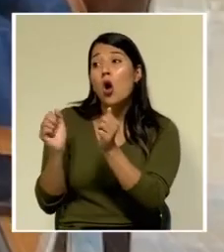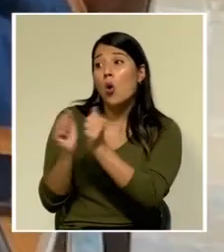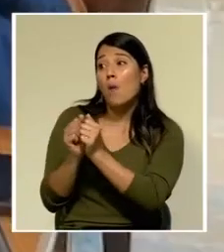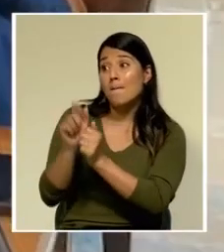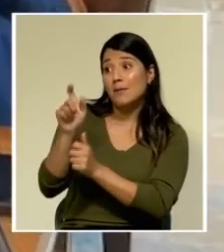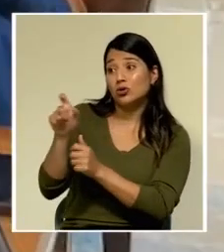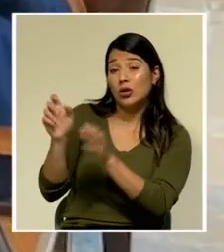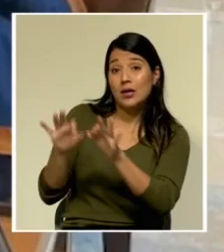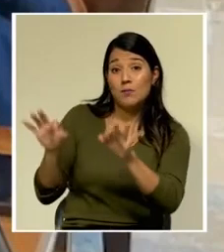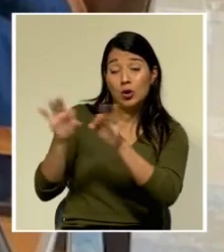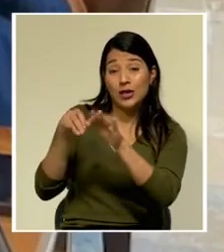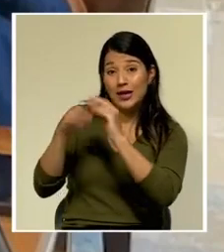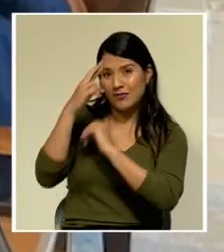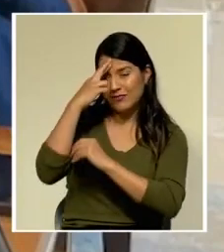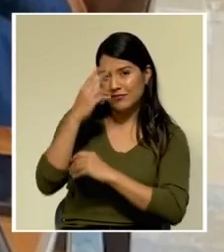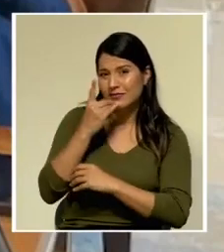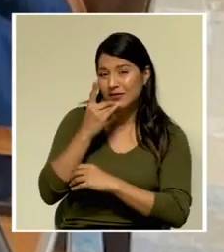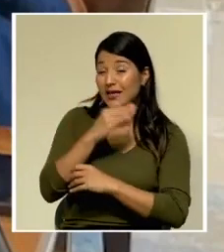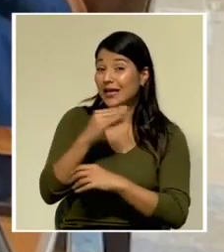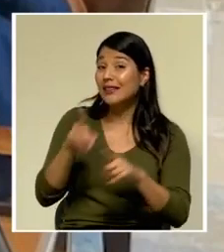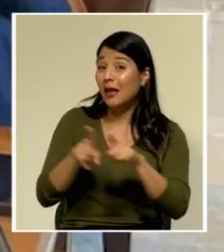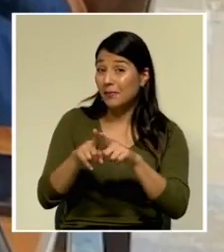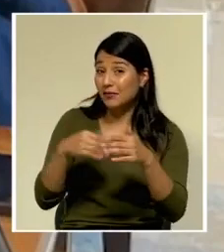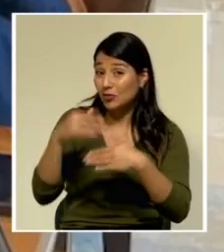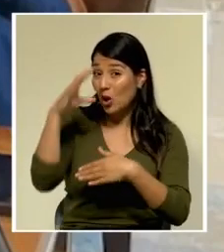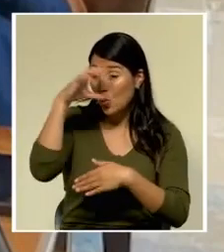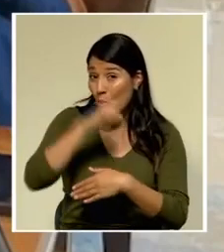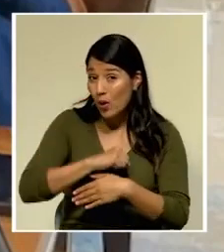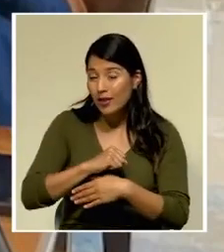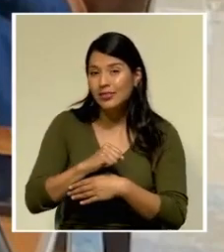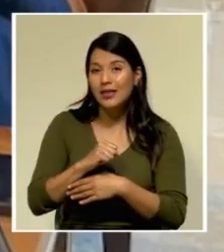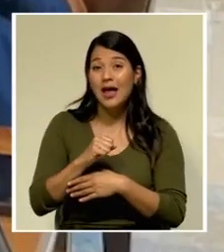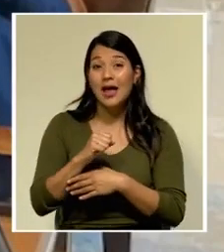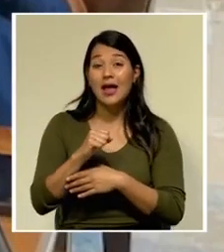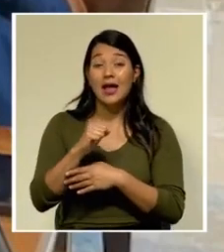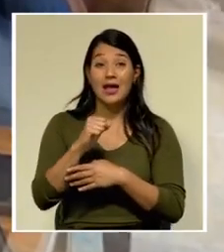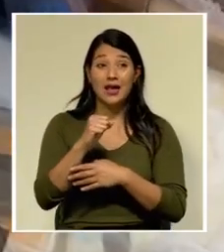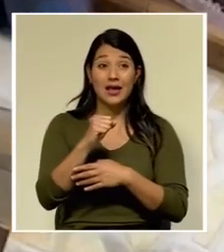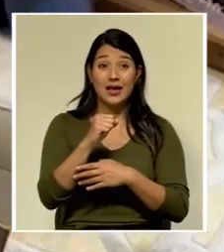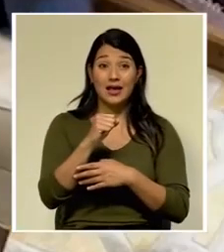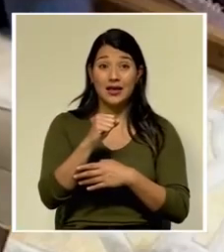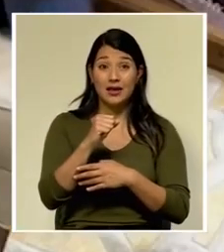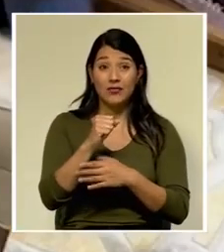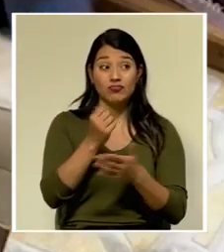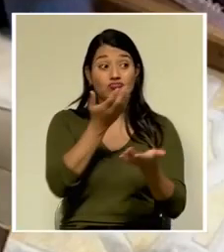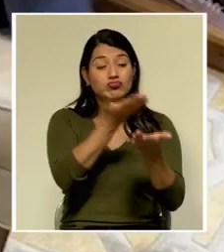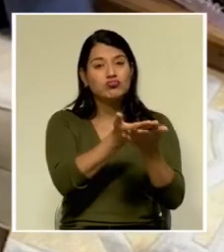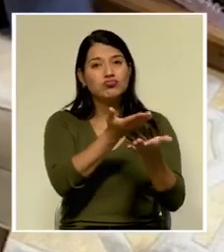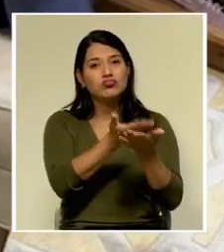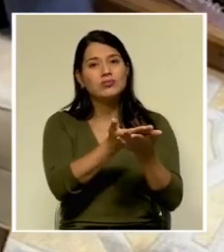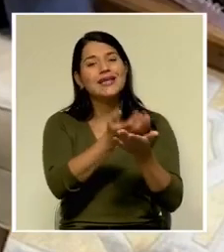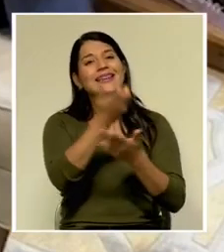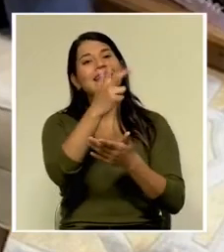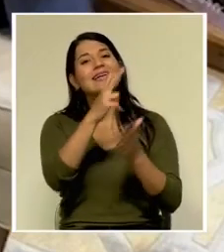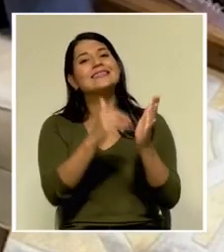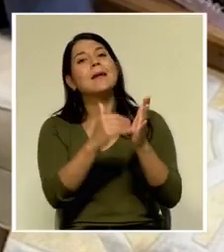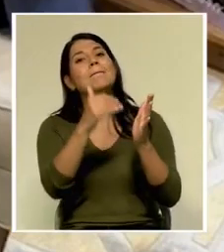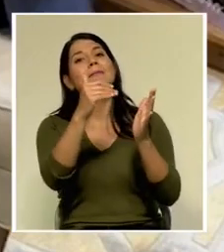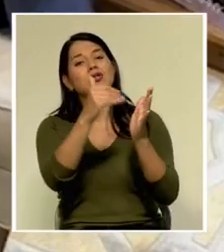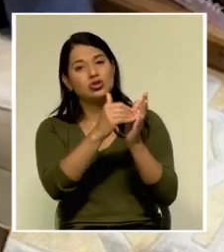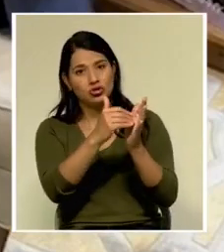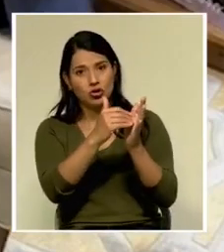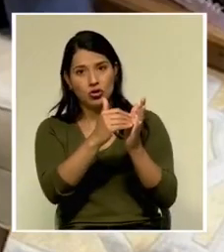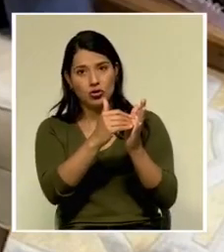se supo después que reportaron 13 millones como costo del vuelo ante el Tribunal Supremo de Elecciones como una